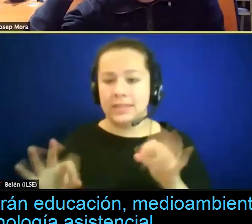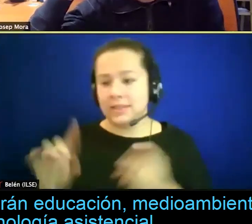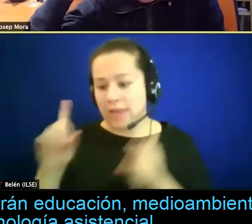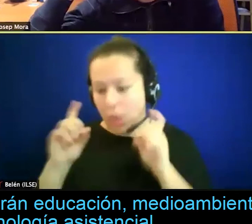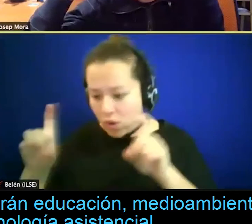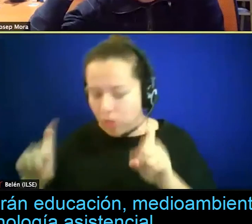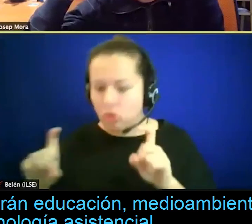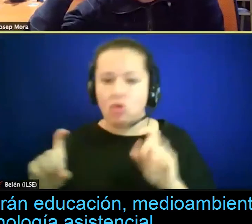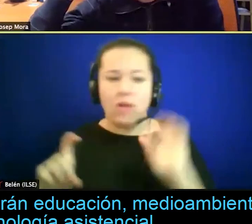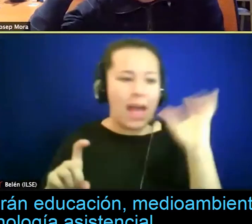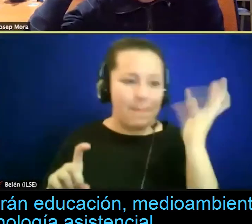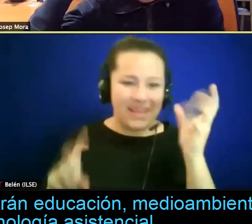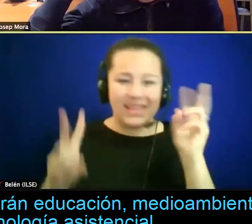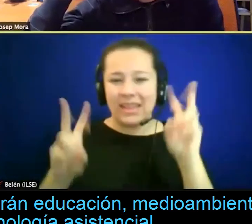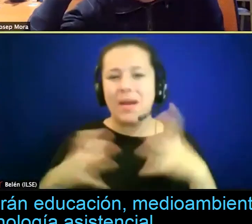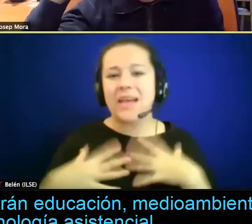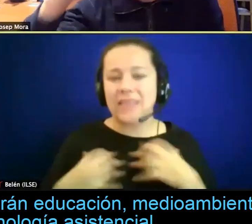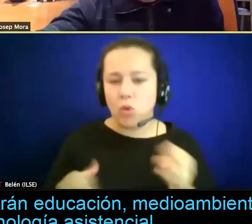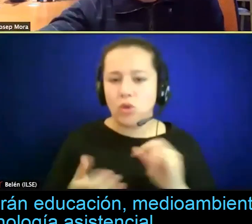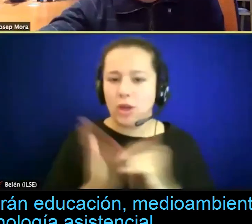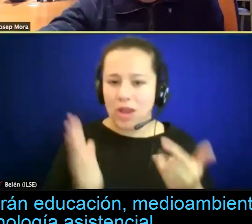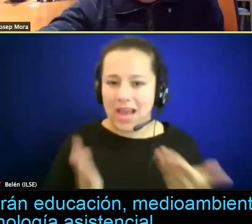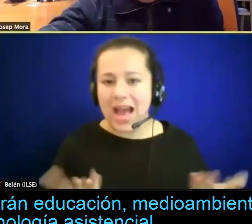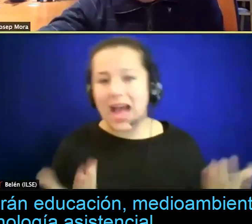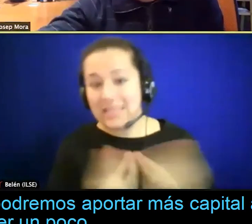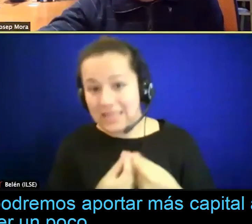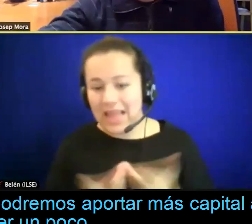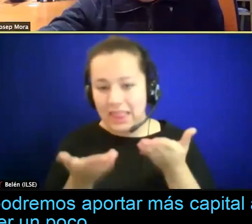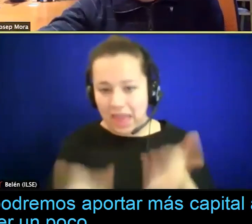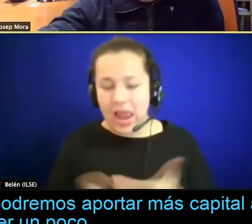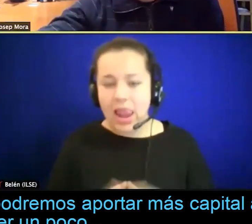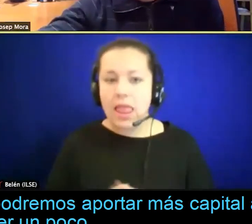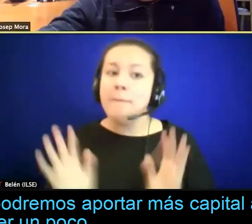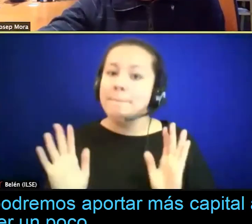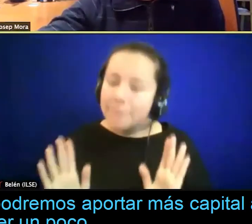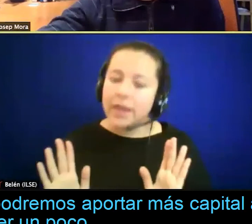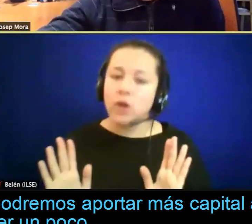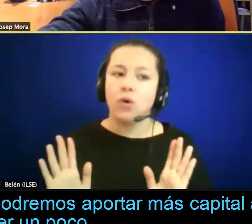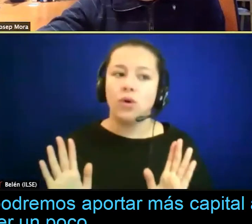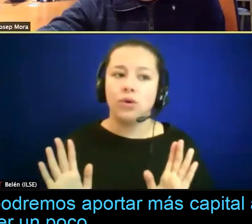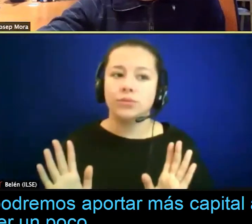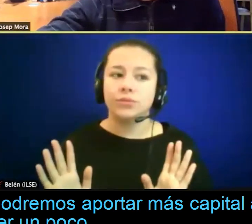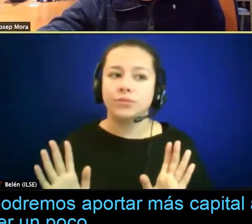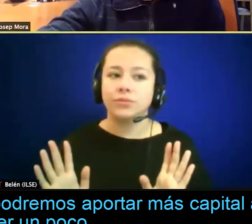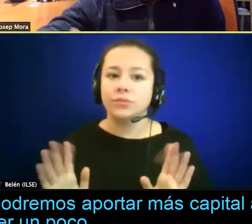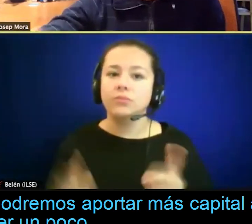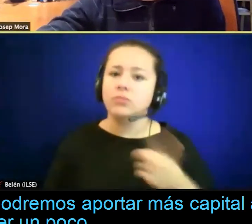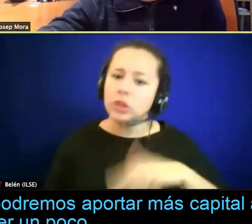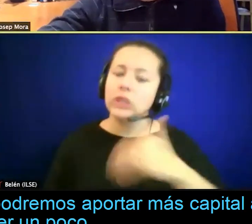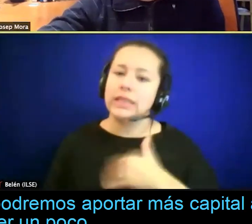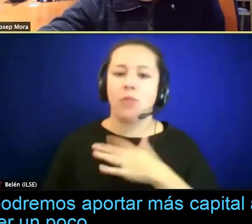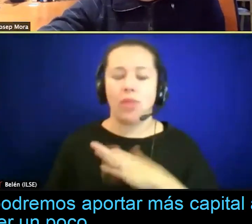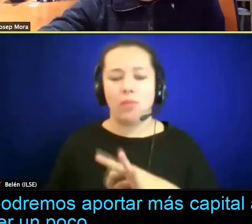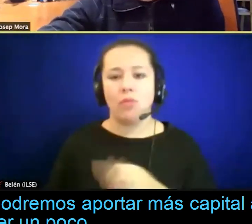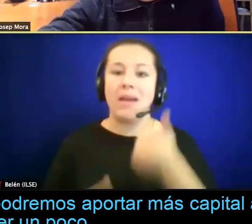salud, tecnología asistencial, pero aquí sí que de alguna manera podremos aportar más capital